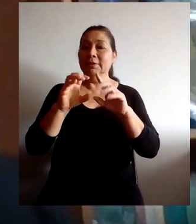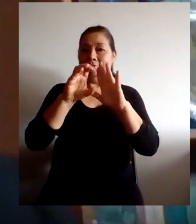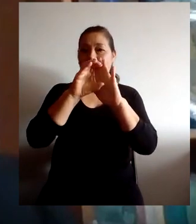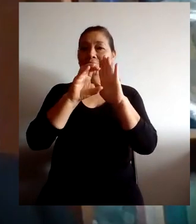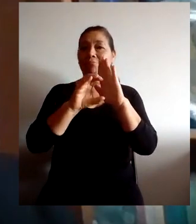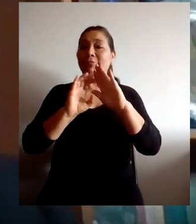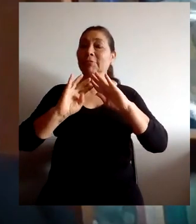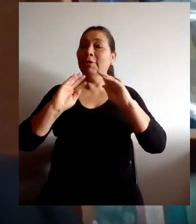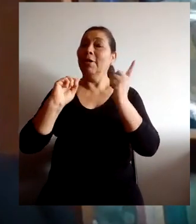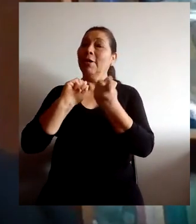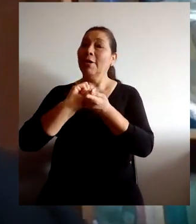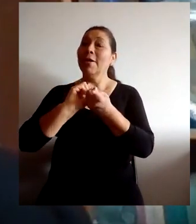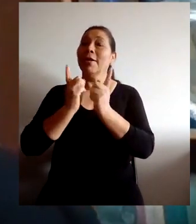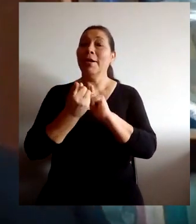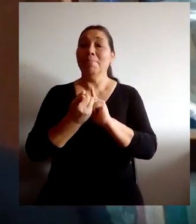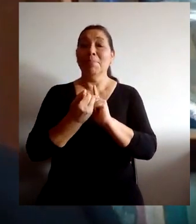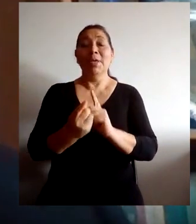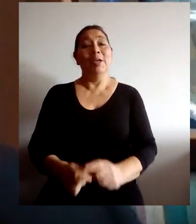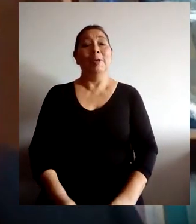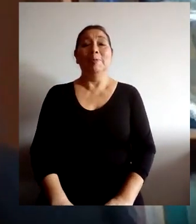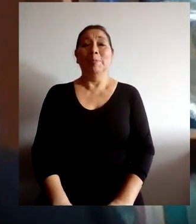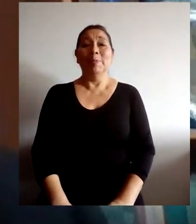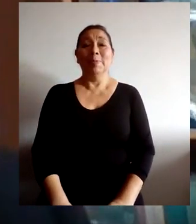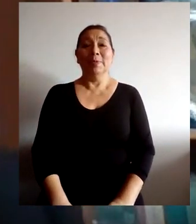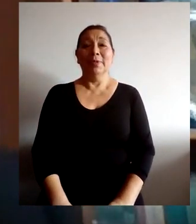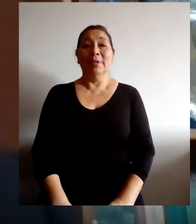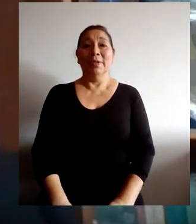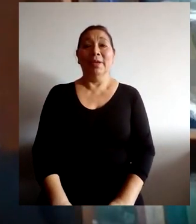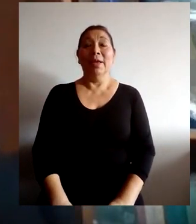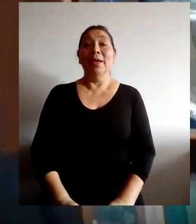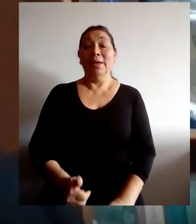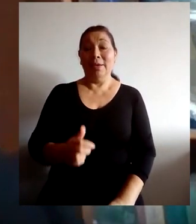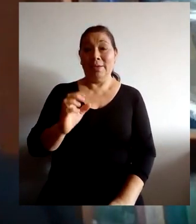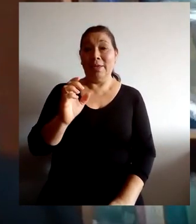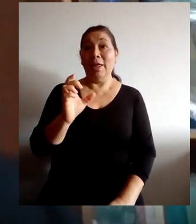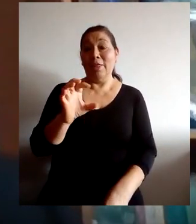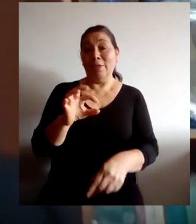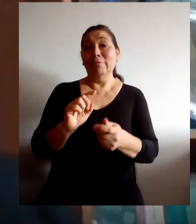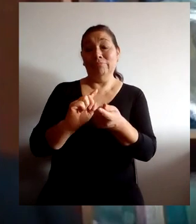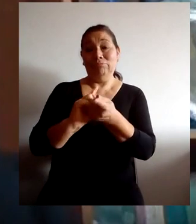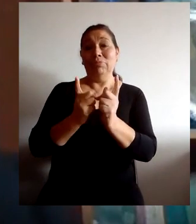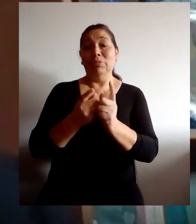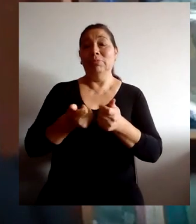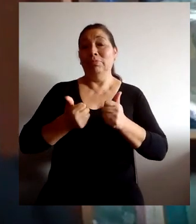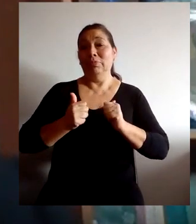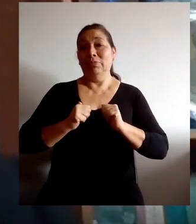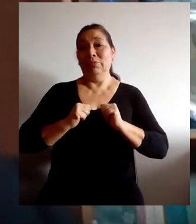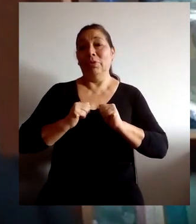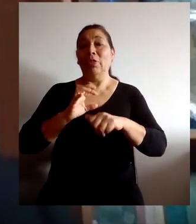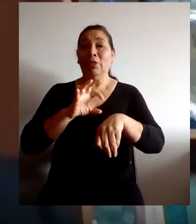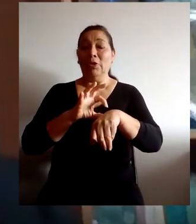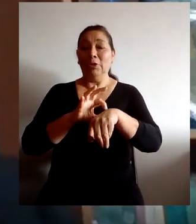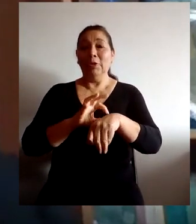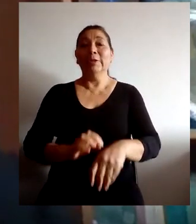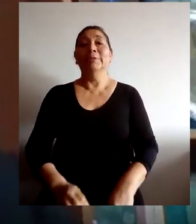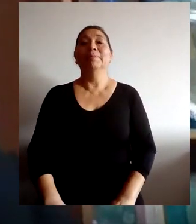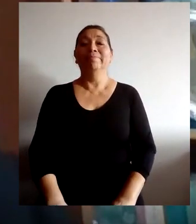con descanso médico. Doctor Carlos Ramos Núñez, magistrados de esta